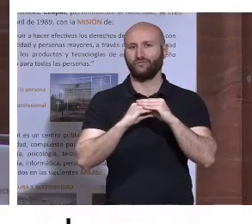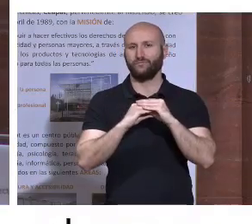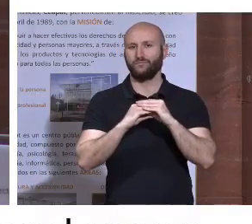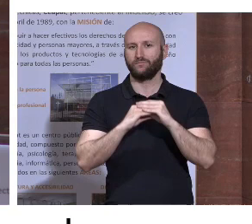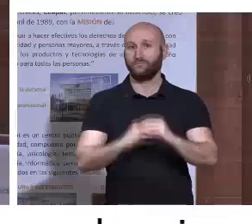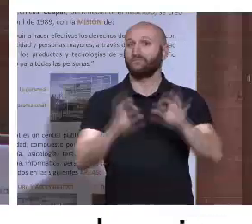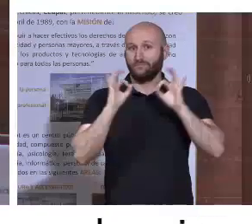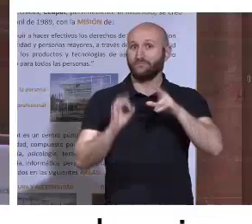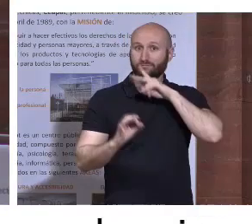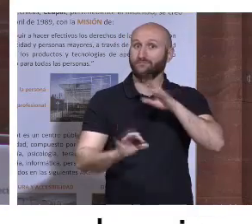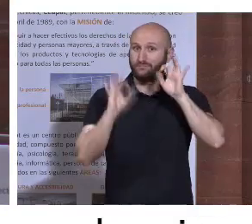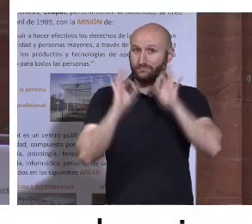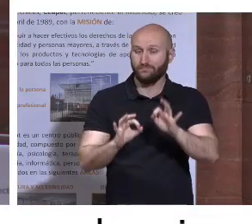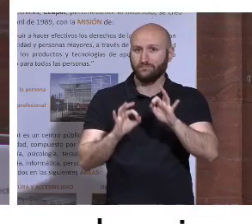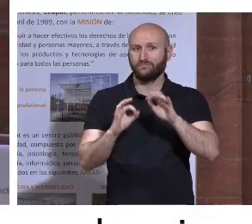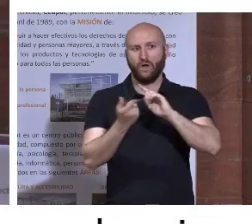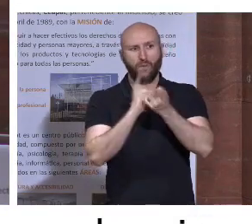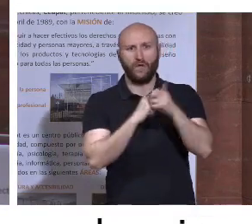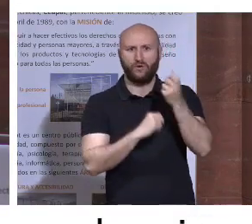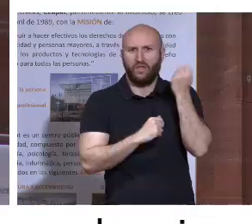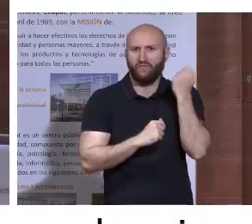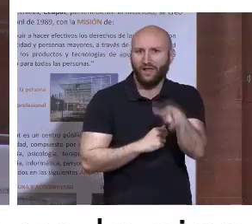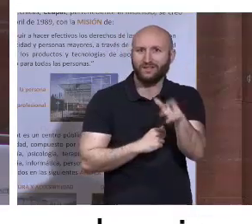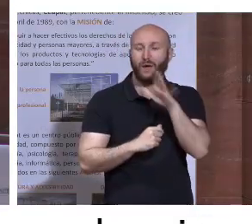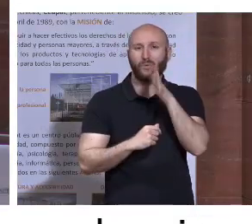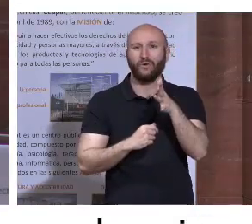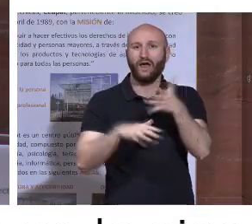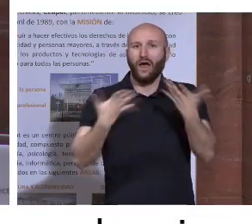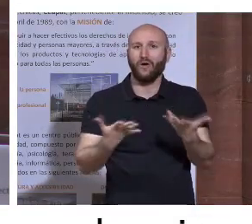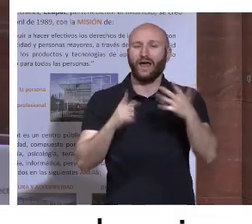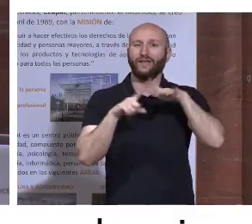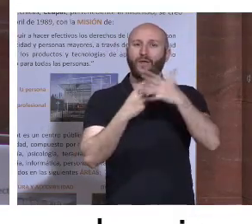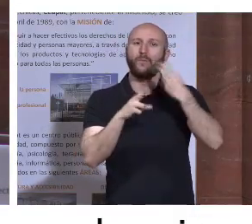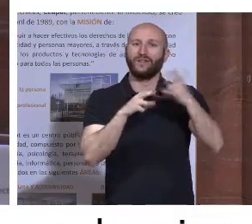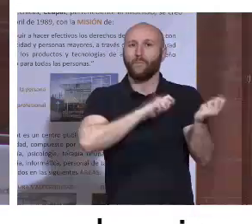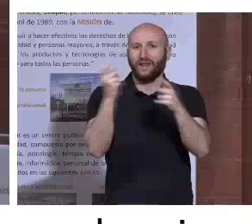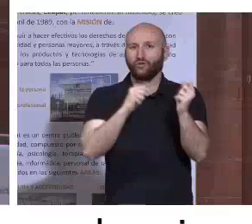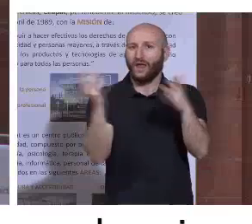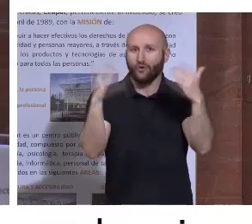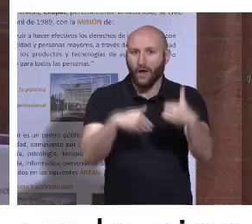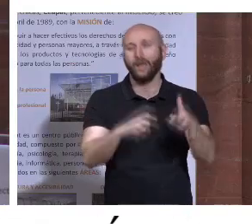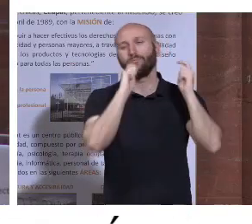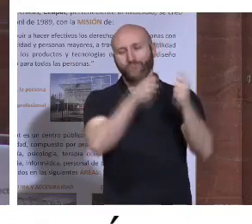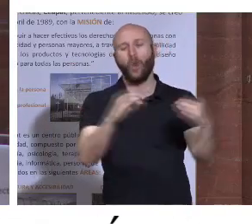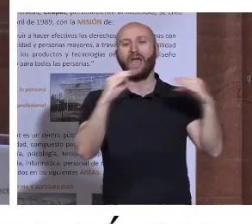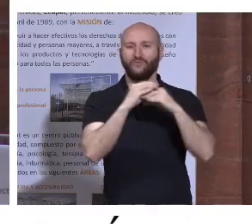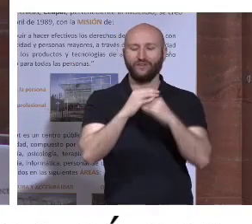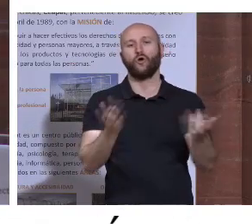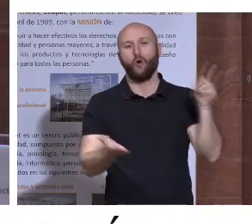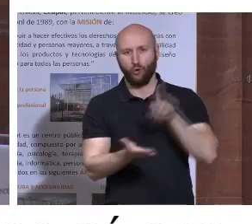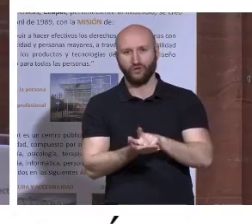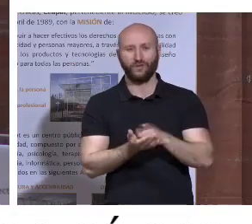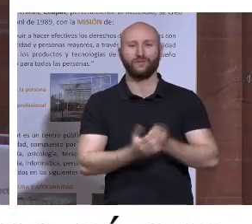N, porque además no sé por qué no lo cambiáis, si ahora ya no tenemos la política migratoria. Pues entonces, Inserso de nuevo. El